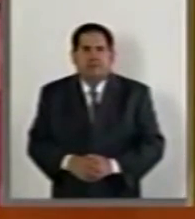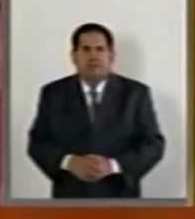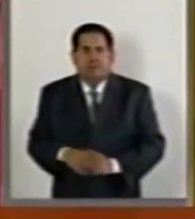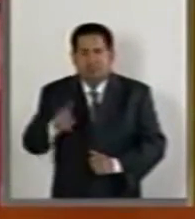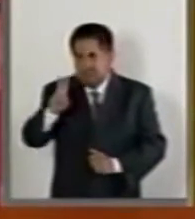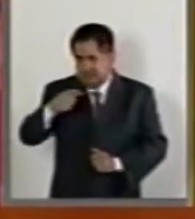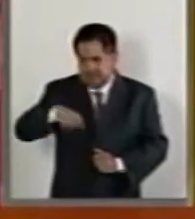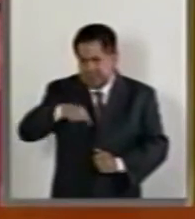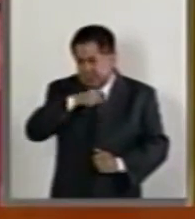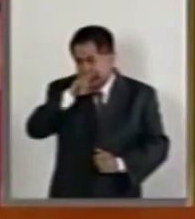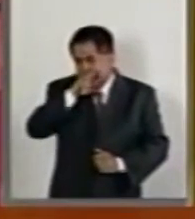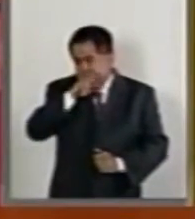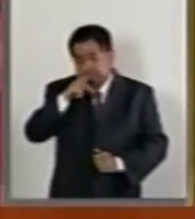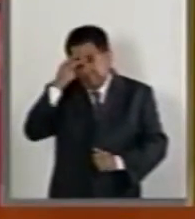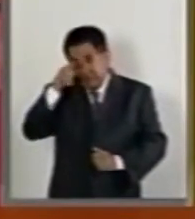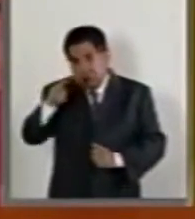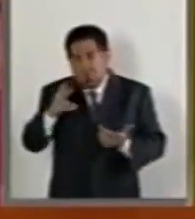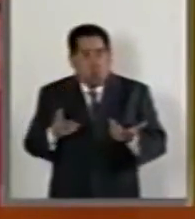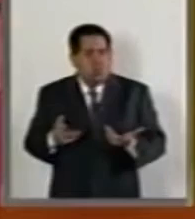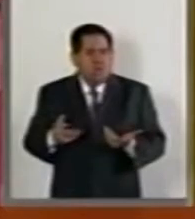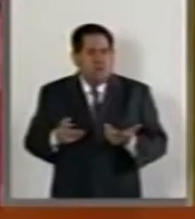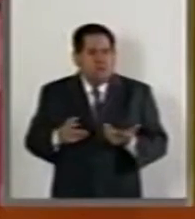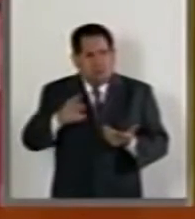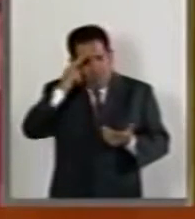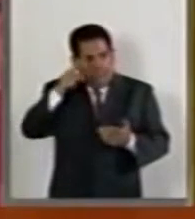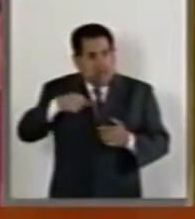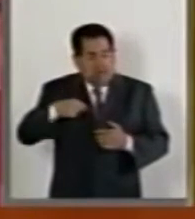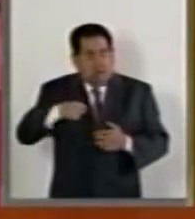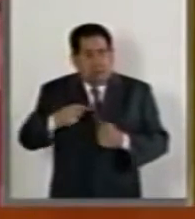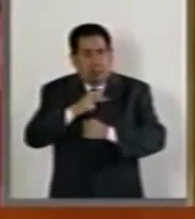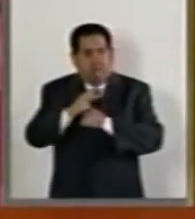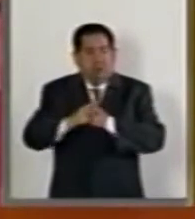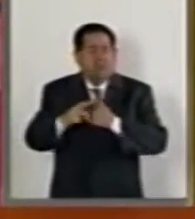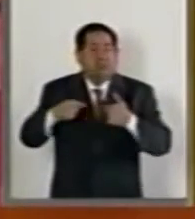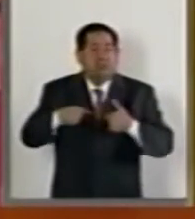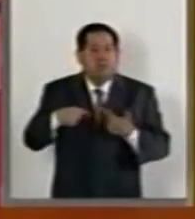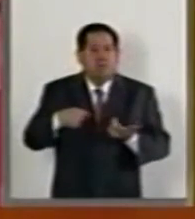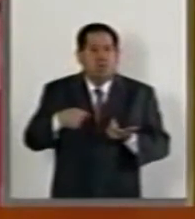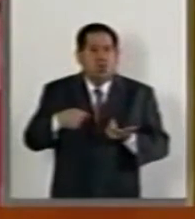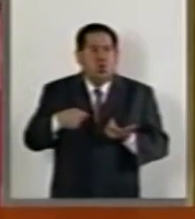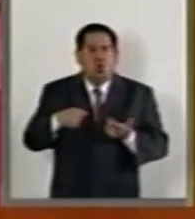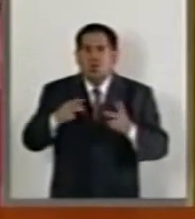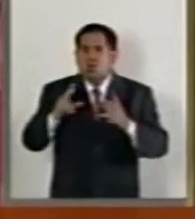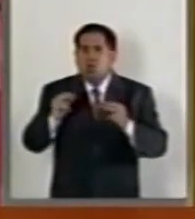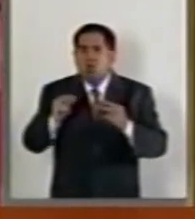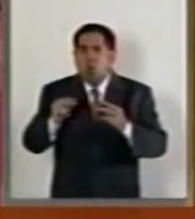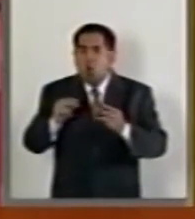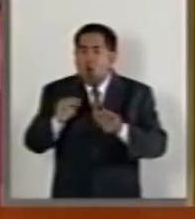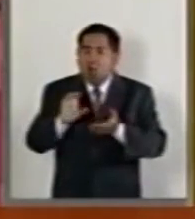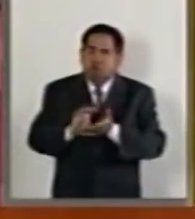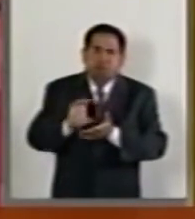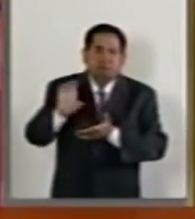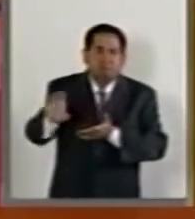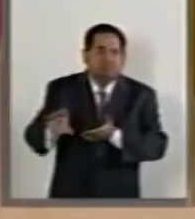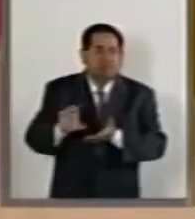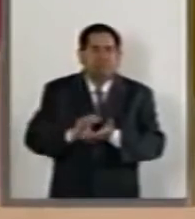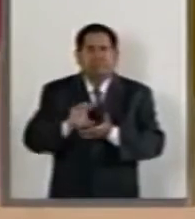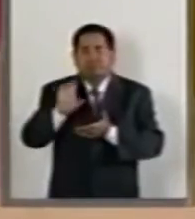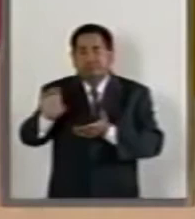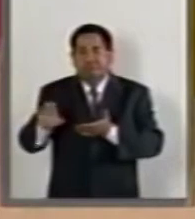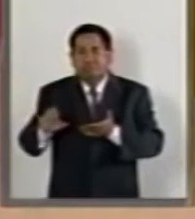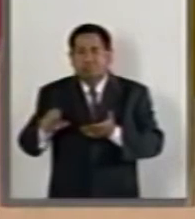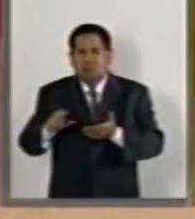Nos preocupa mucho que México sea uno de los países que no están aportando